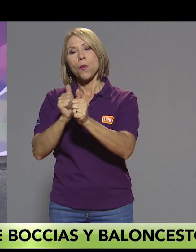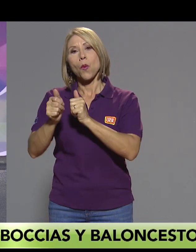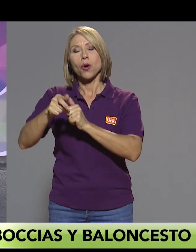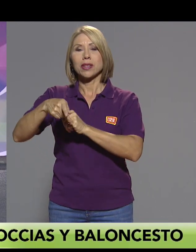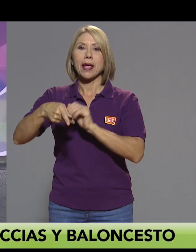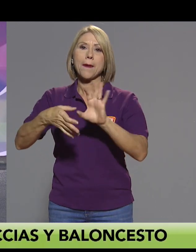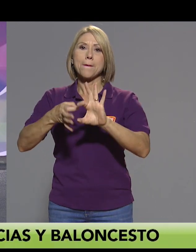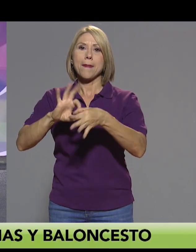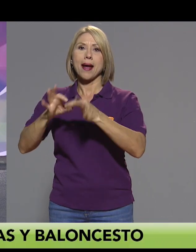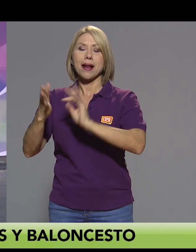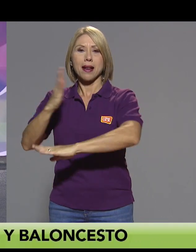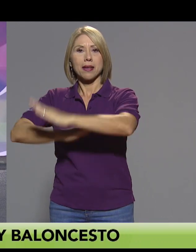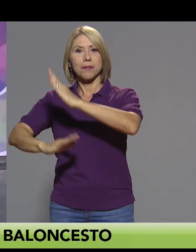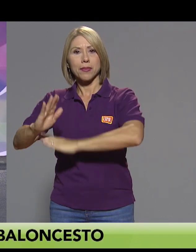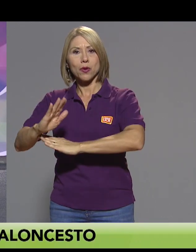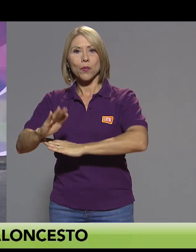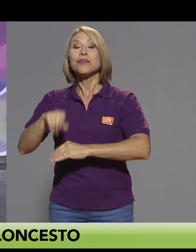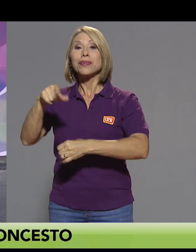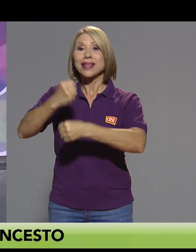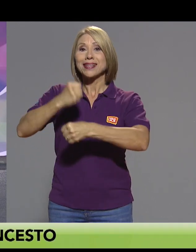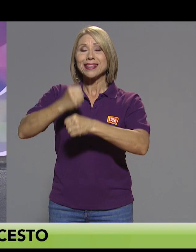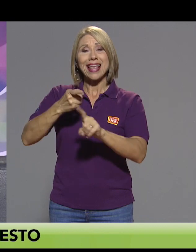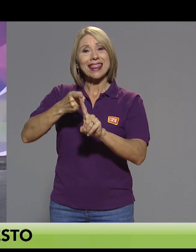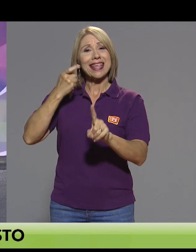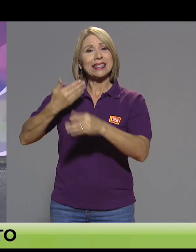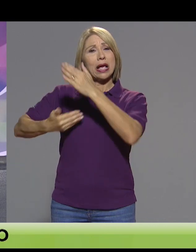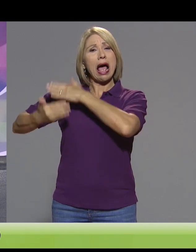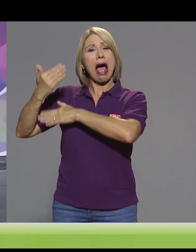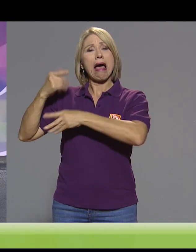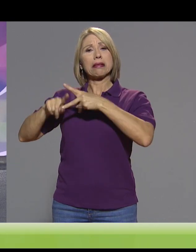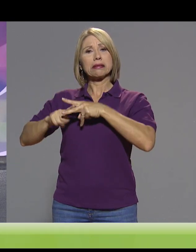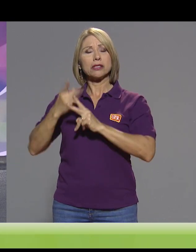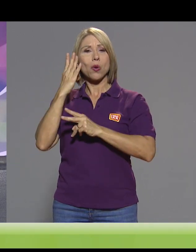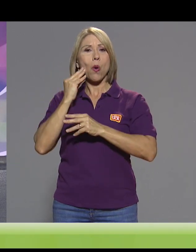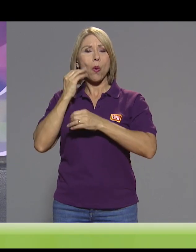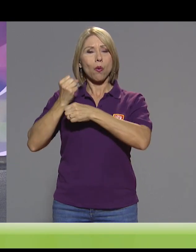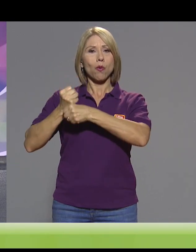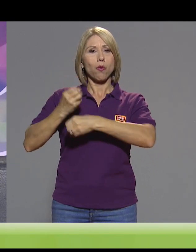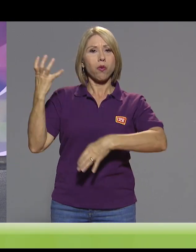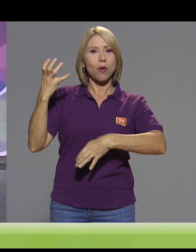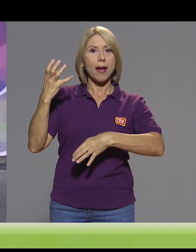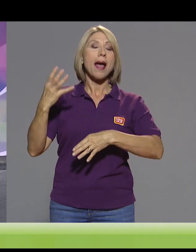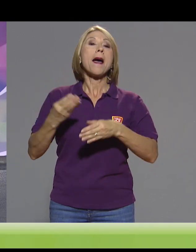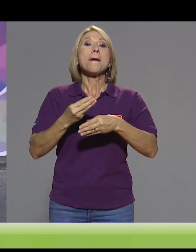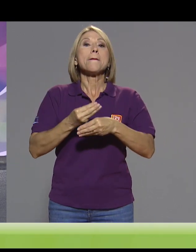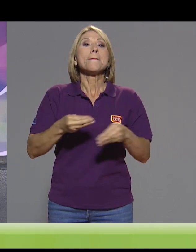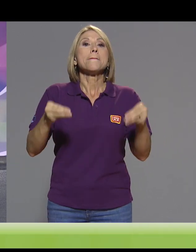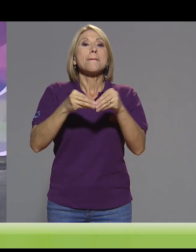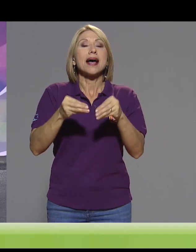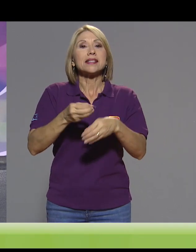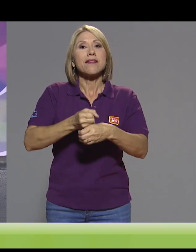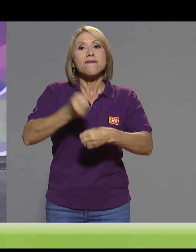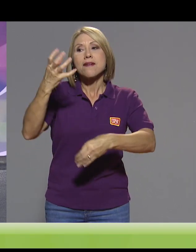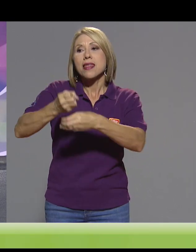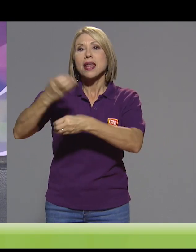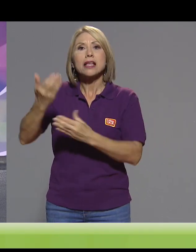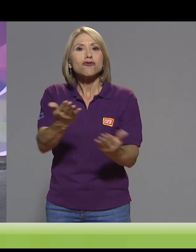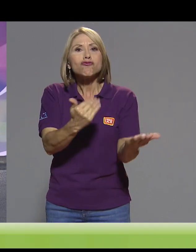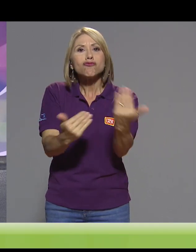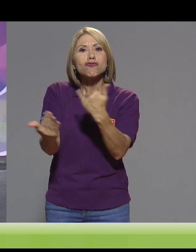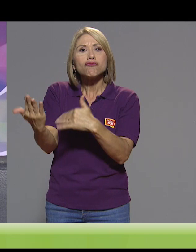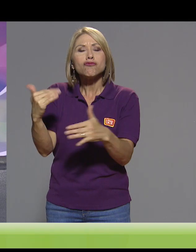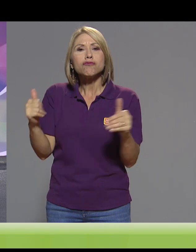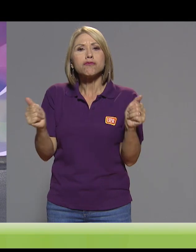desde que inició esta aventura de la federación poder incorporar más federaciones también a desarrollar en